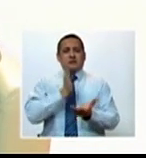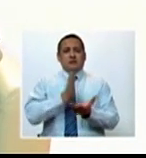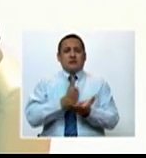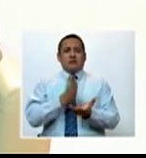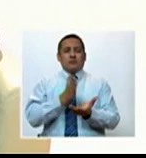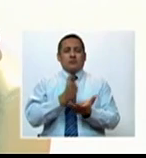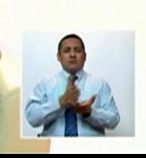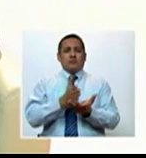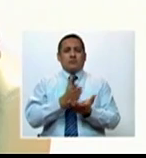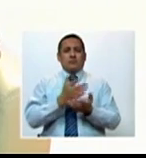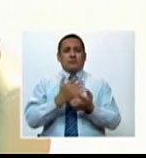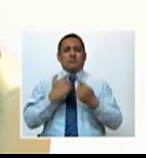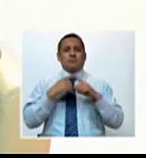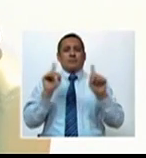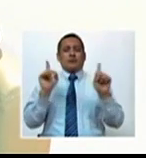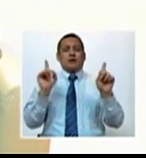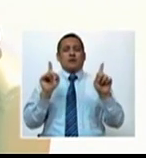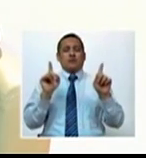Sin embargo,